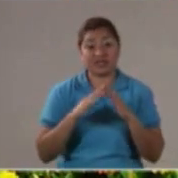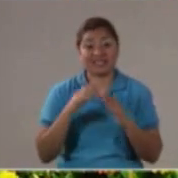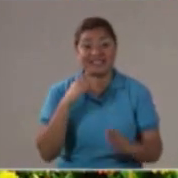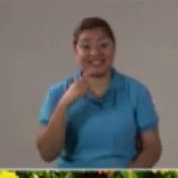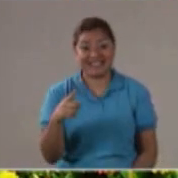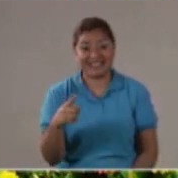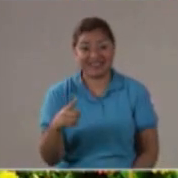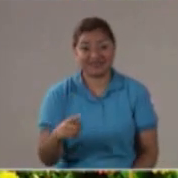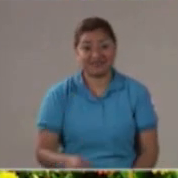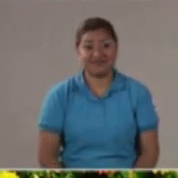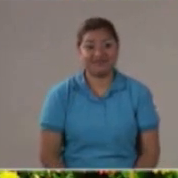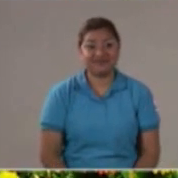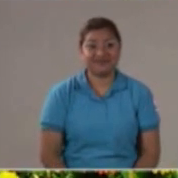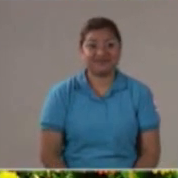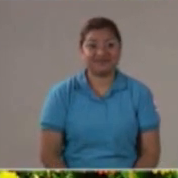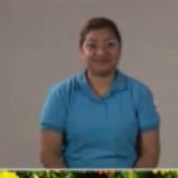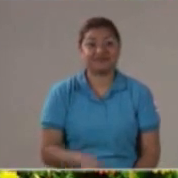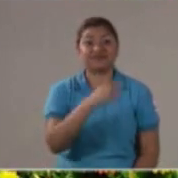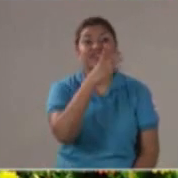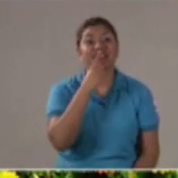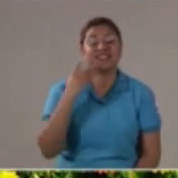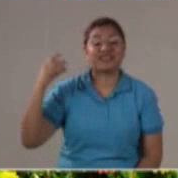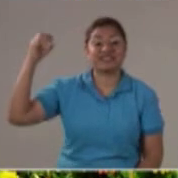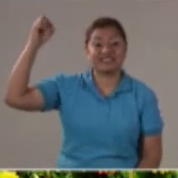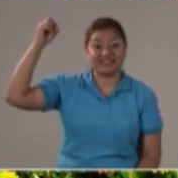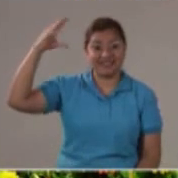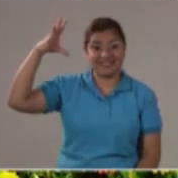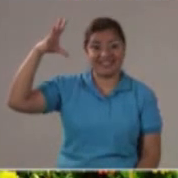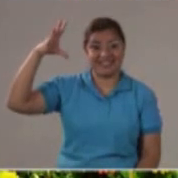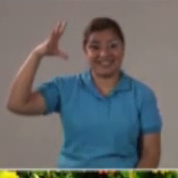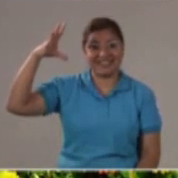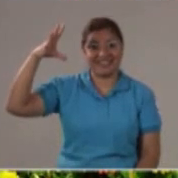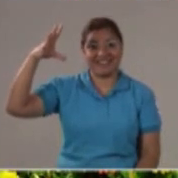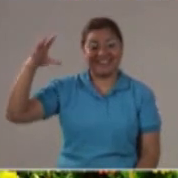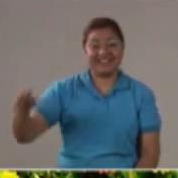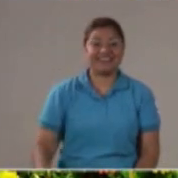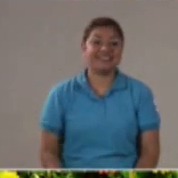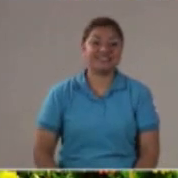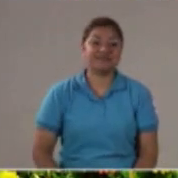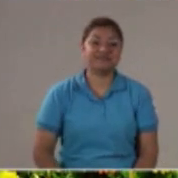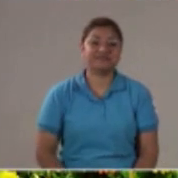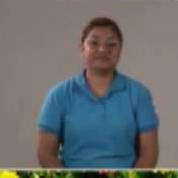dijeron Dios te bendiga. A vos.